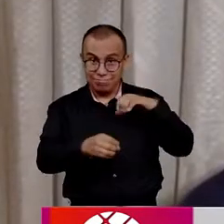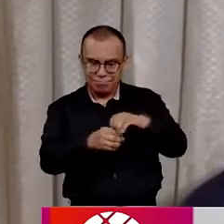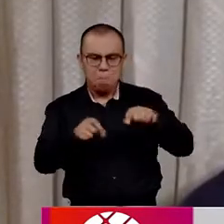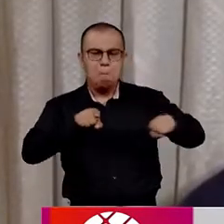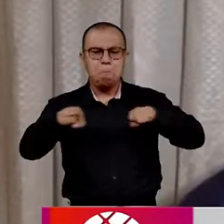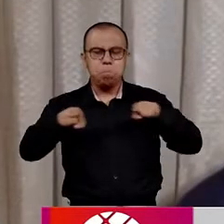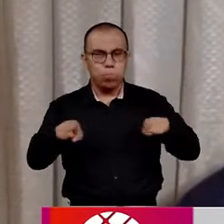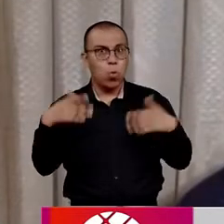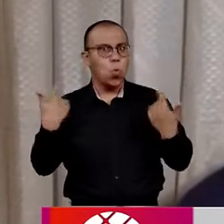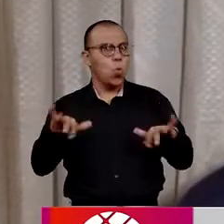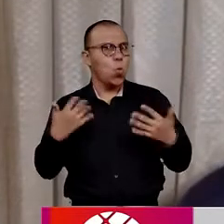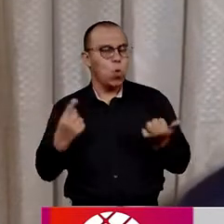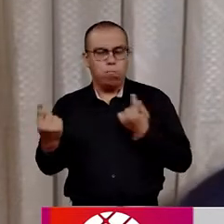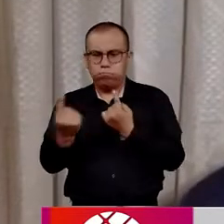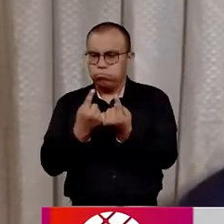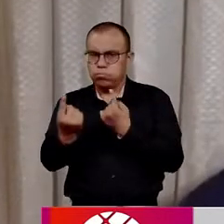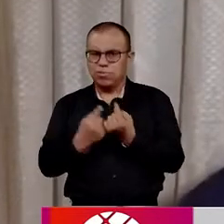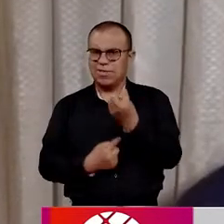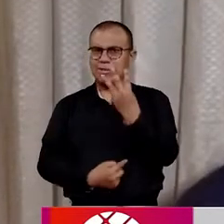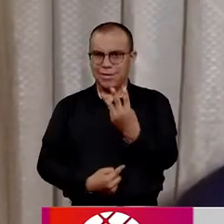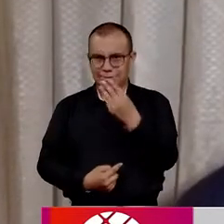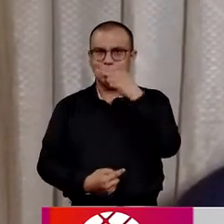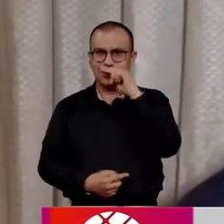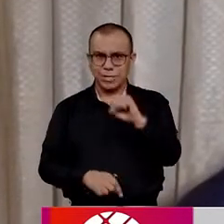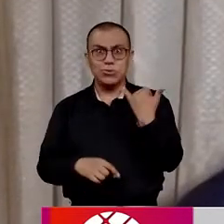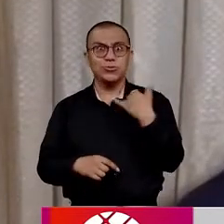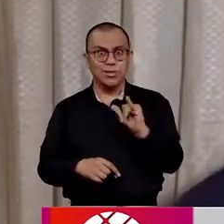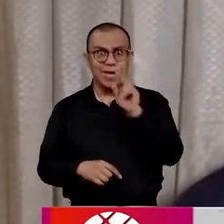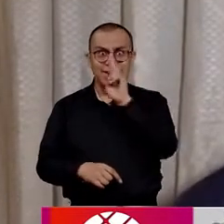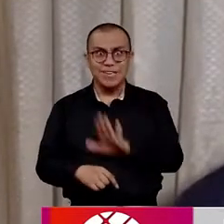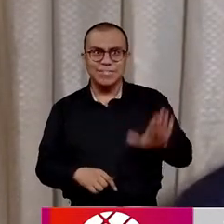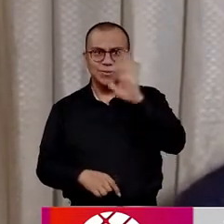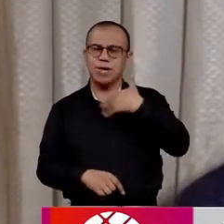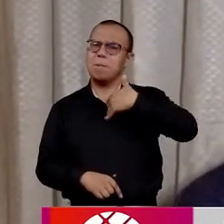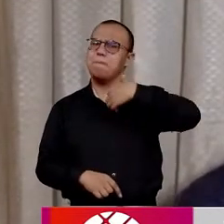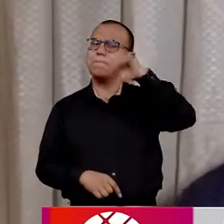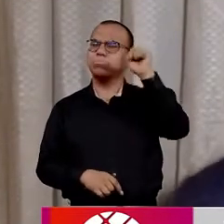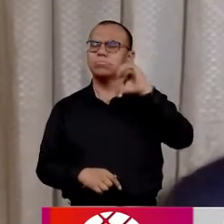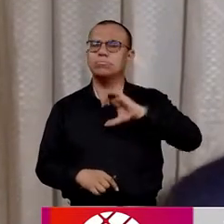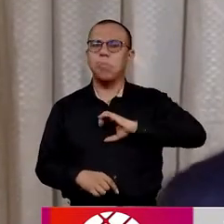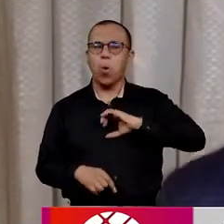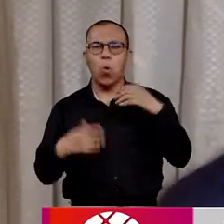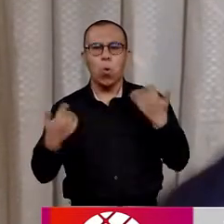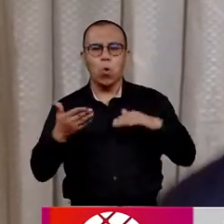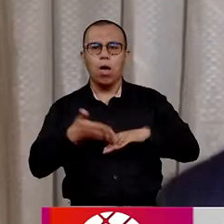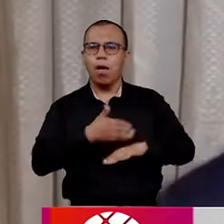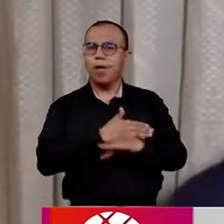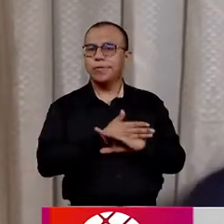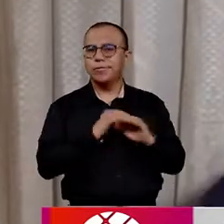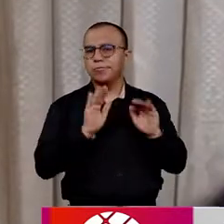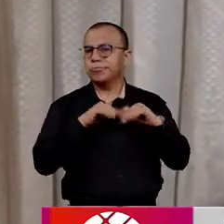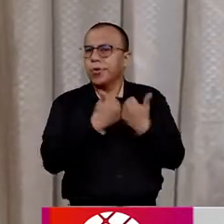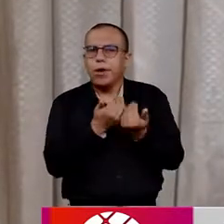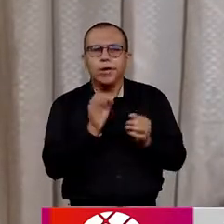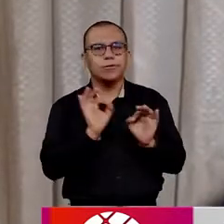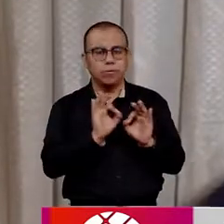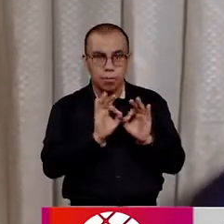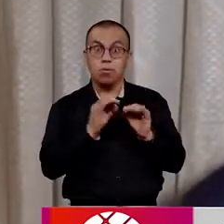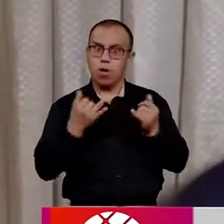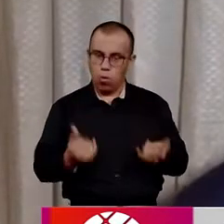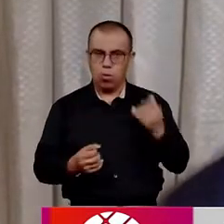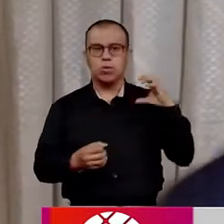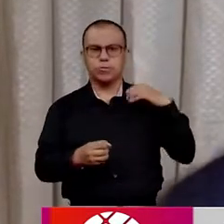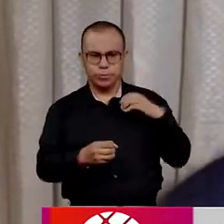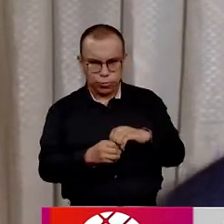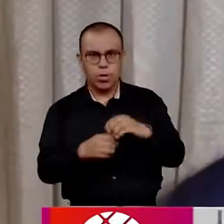buenos deportistas, tenemos 3-4 niños que ya son campeones nacionales y pues estaban antes era en su escuela estudiando, entonces Ciudad Bolívar